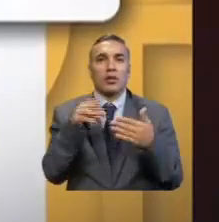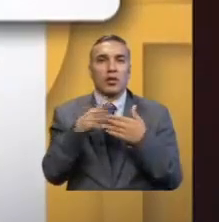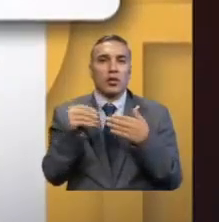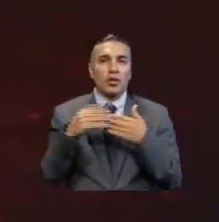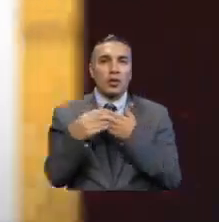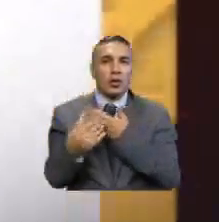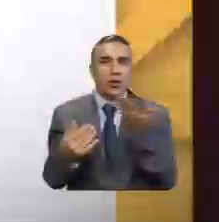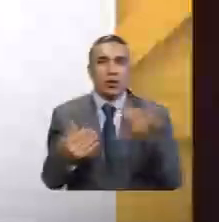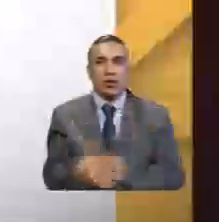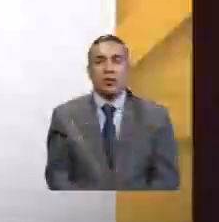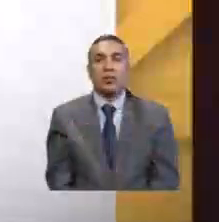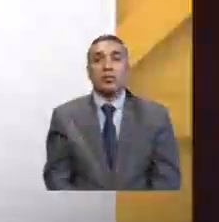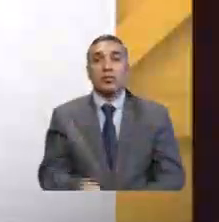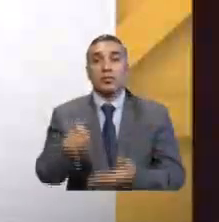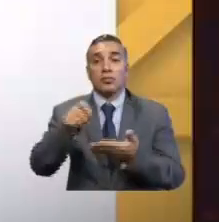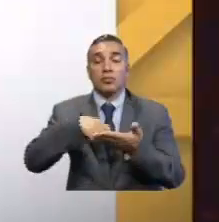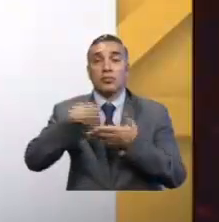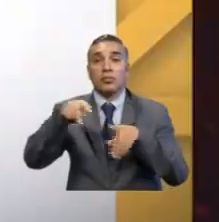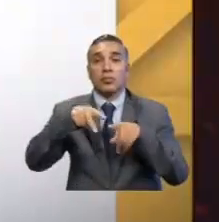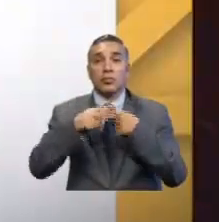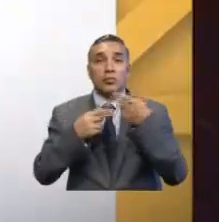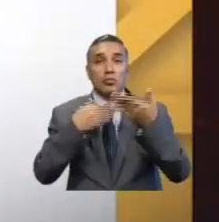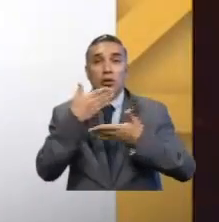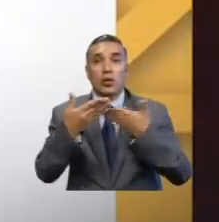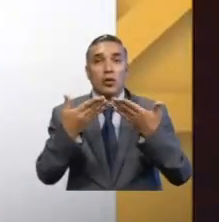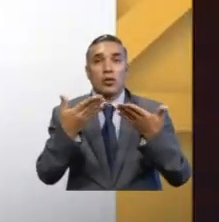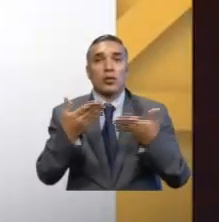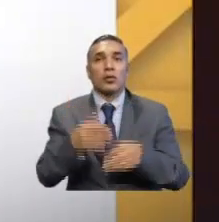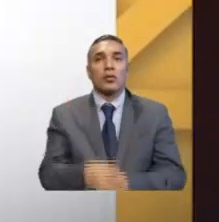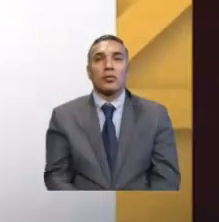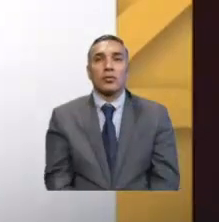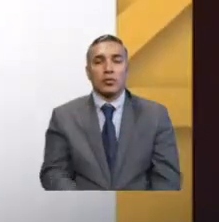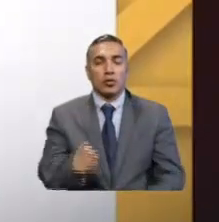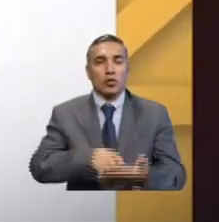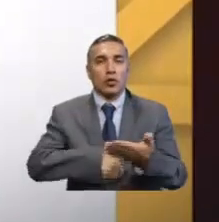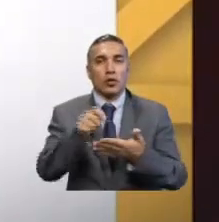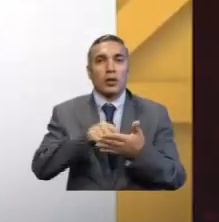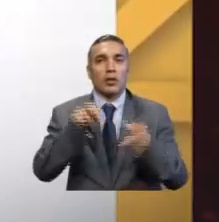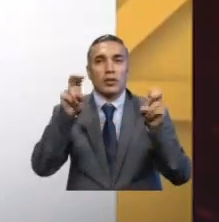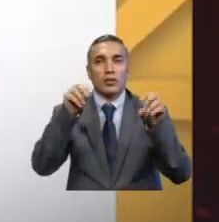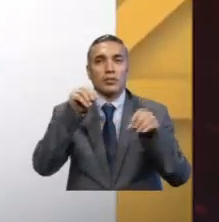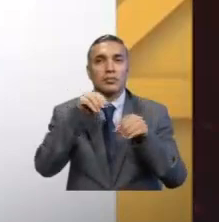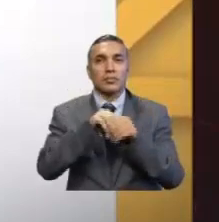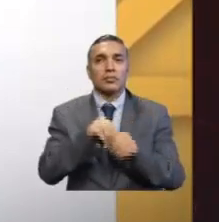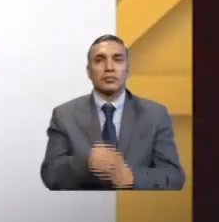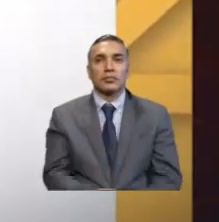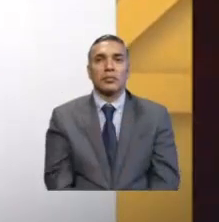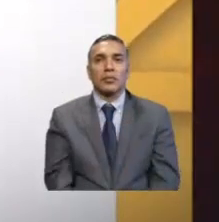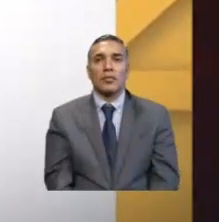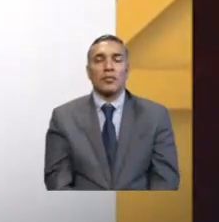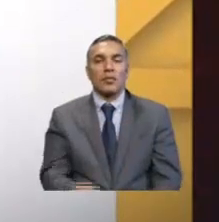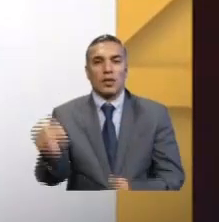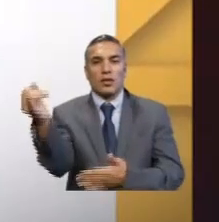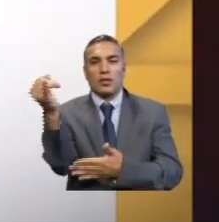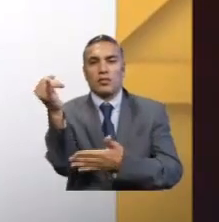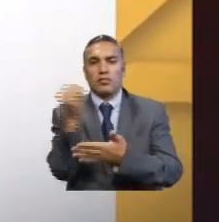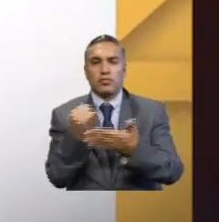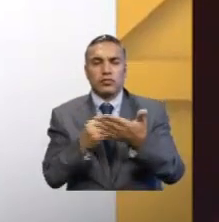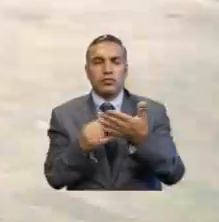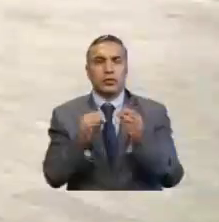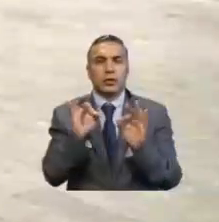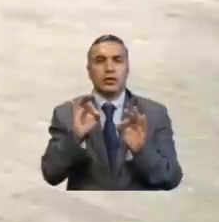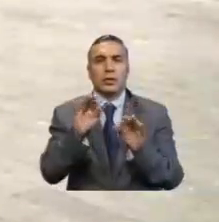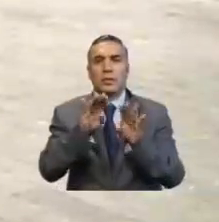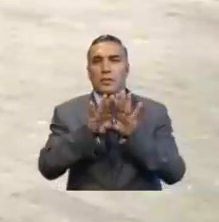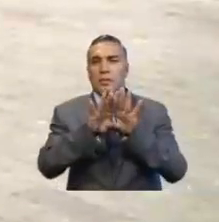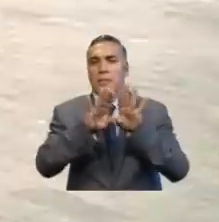$480,000. Autorizar el inicio del procedimiento precontractual de régimen especial, obra artística, científica y literaria.